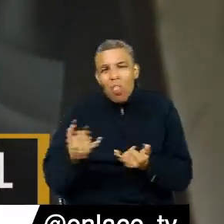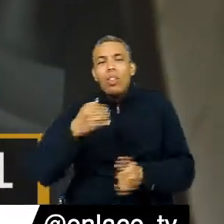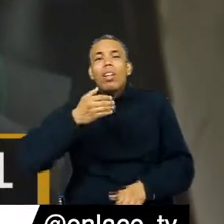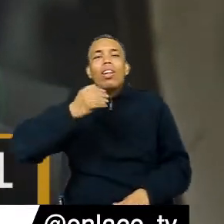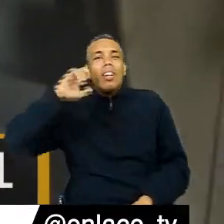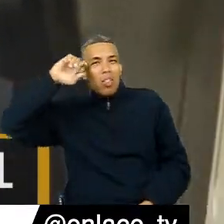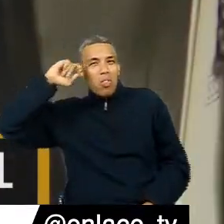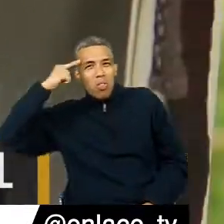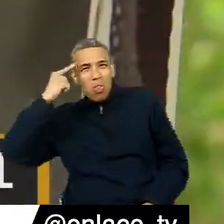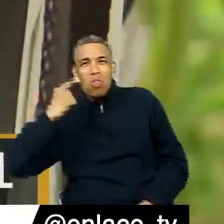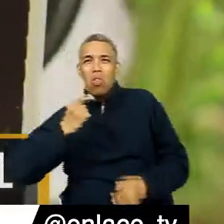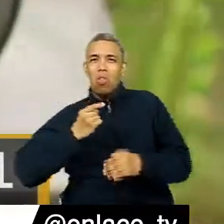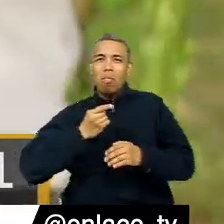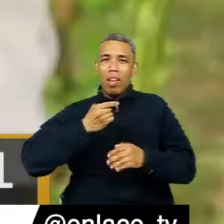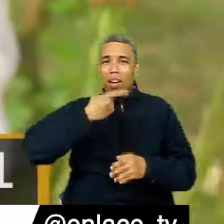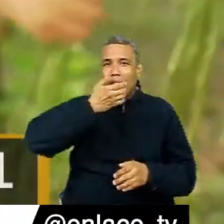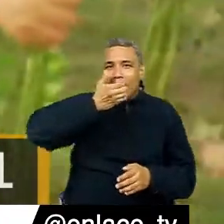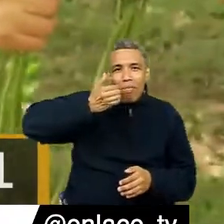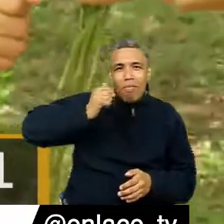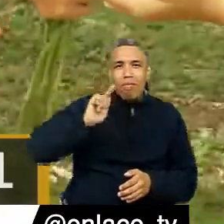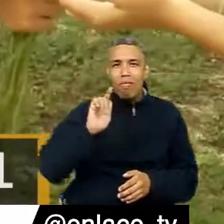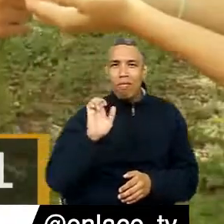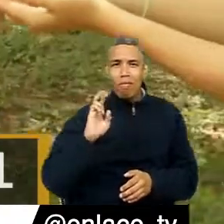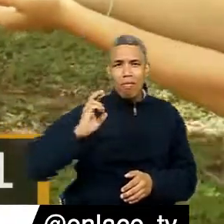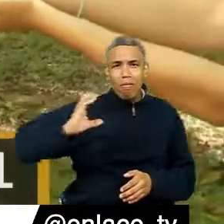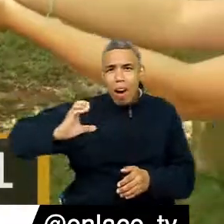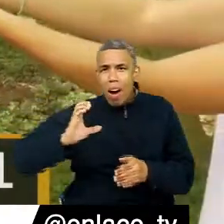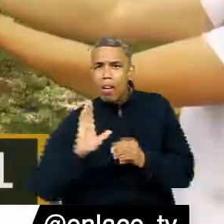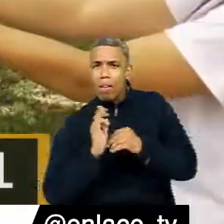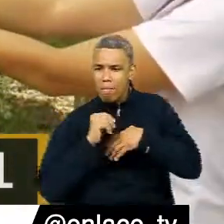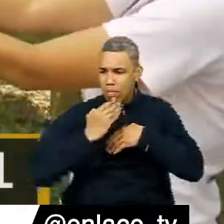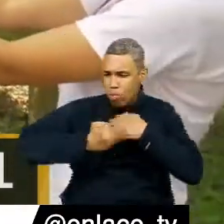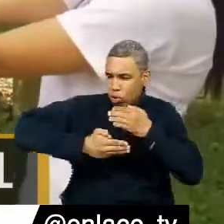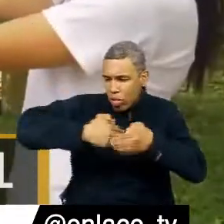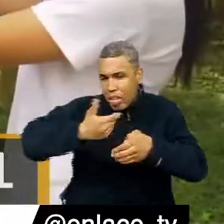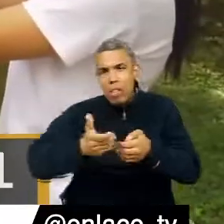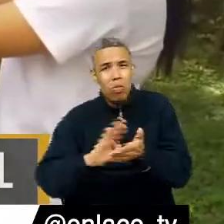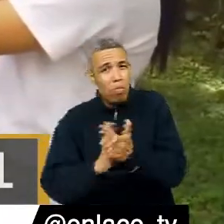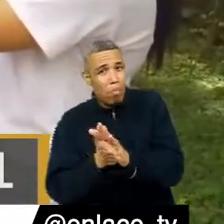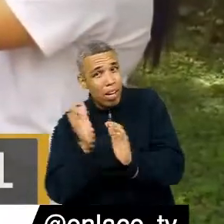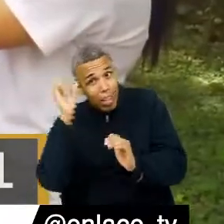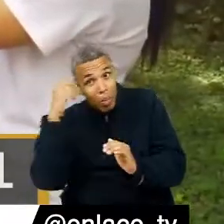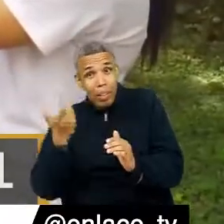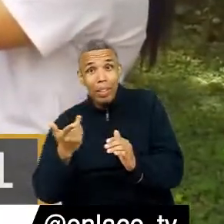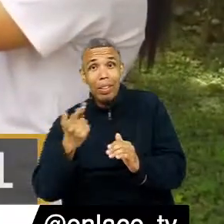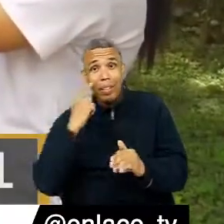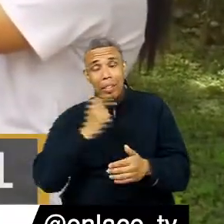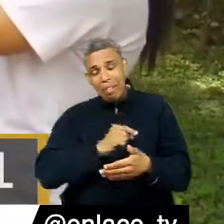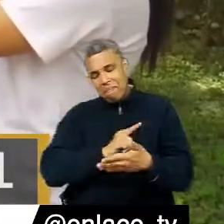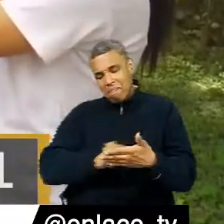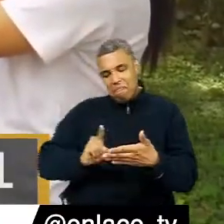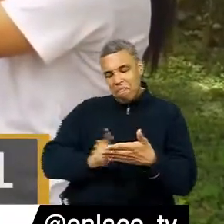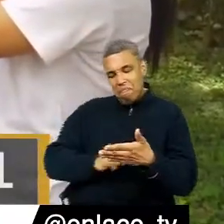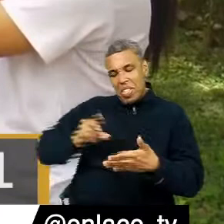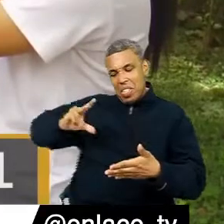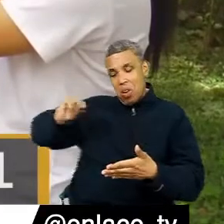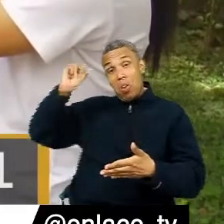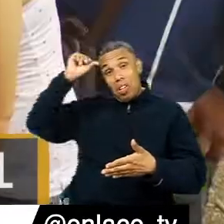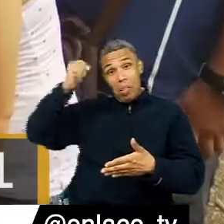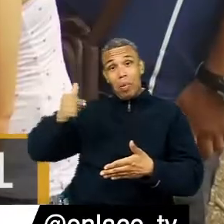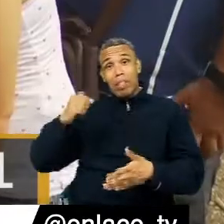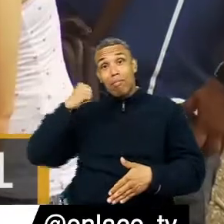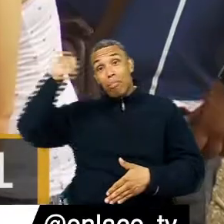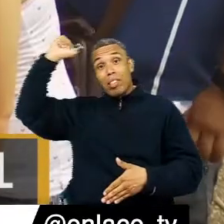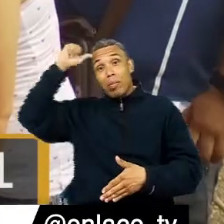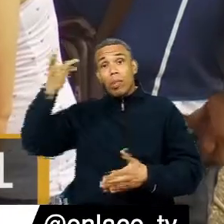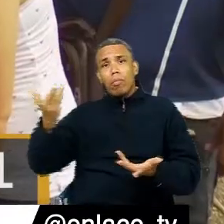en Colombia. Bueno, están ultimando detalles, la práctica ya para lo que será esa muestra final en la ciudad de Bogotá. ¿Cuándo viajarán y cuántos